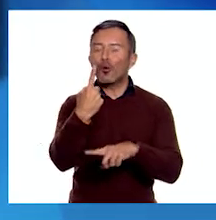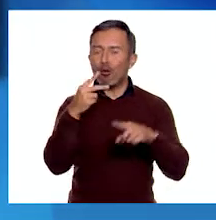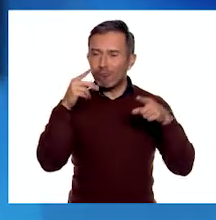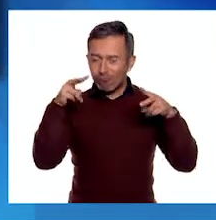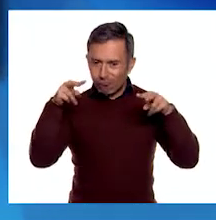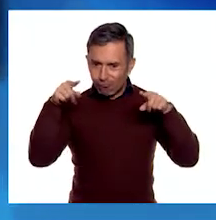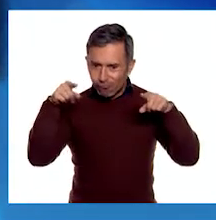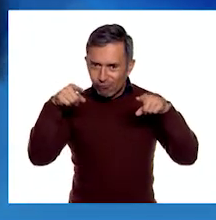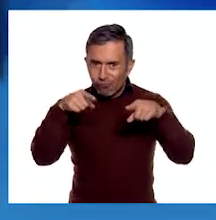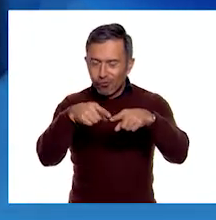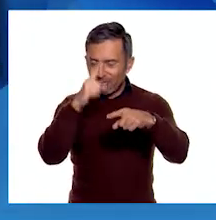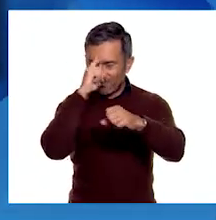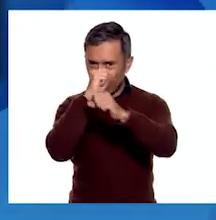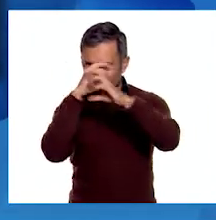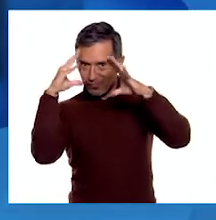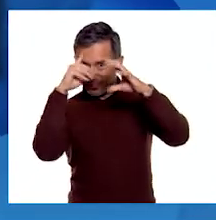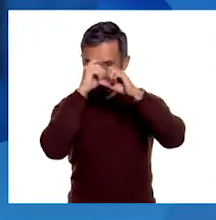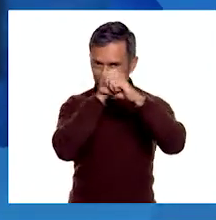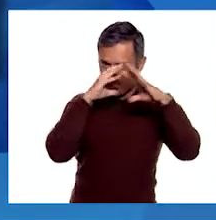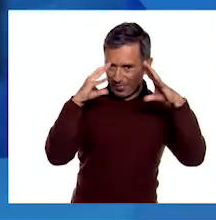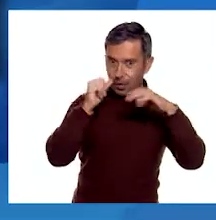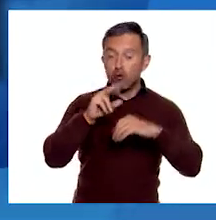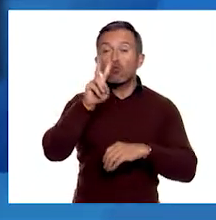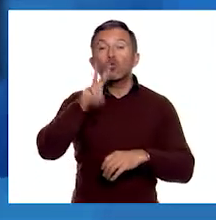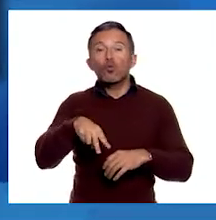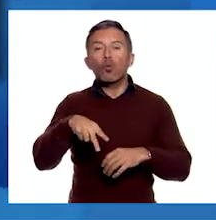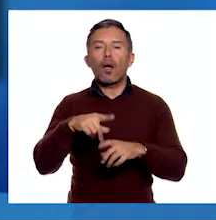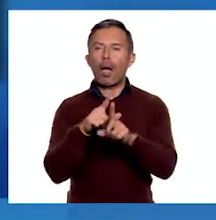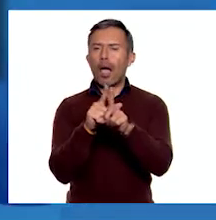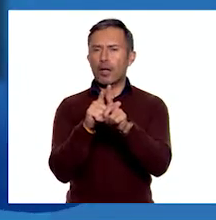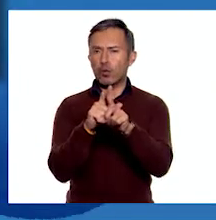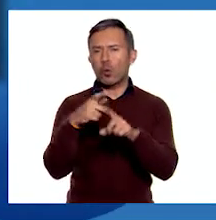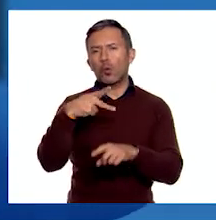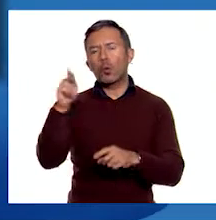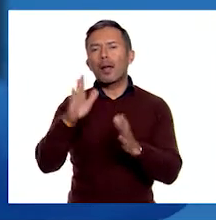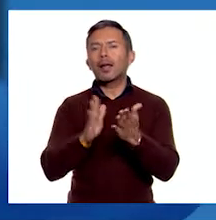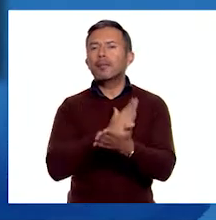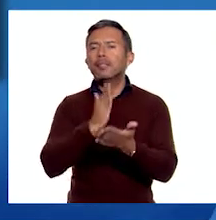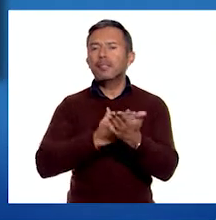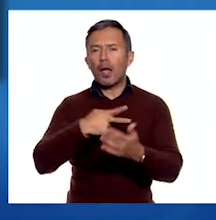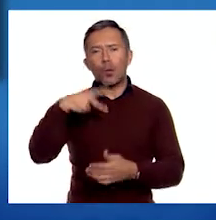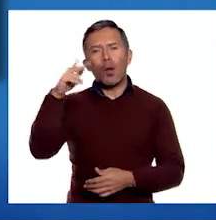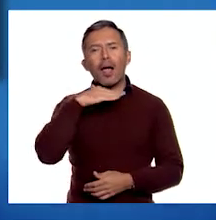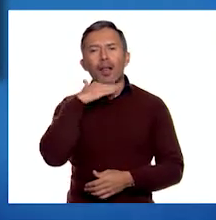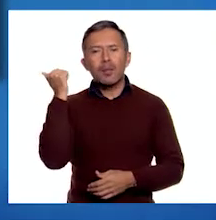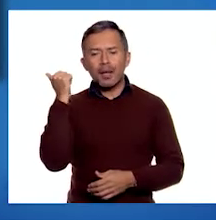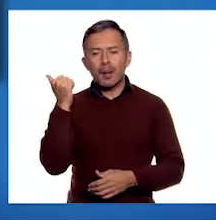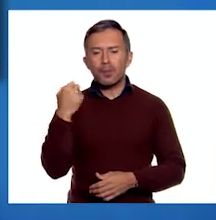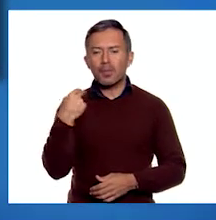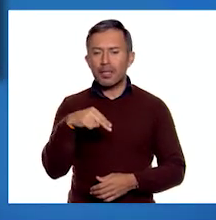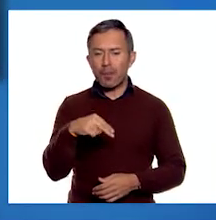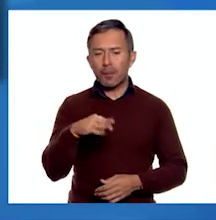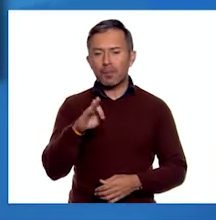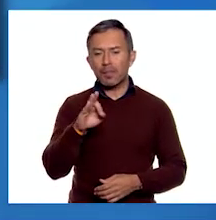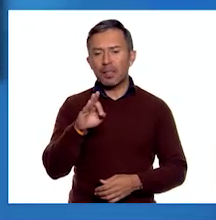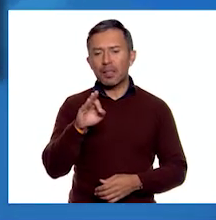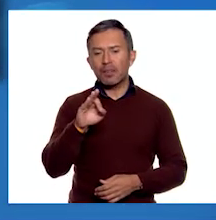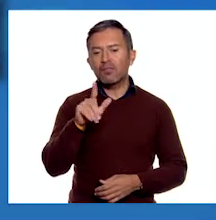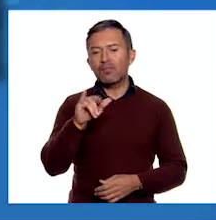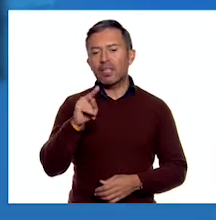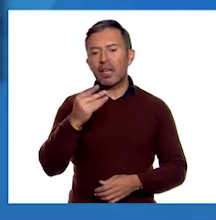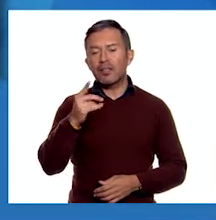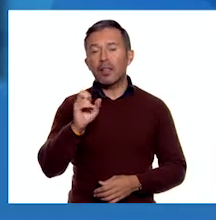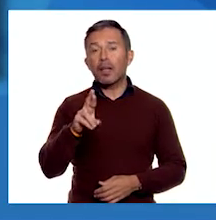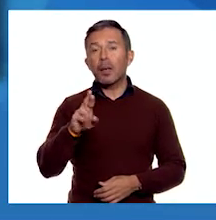caricatura anónima de una revista alemana que se titula la revista Fliegende Blätter de